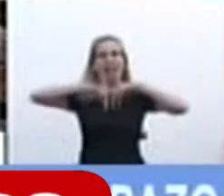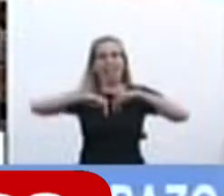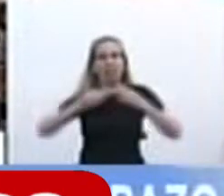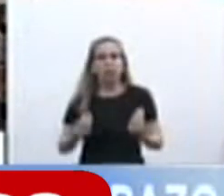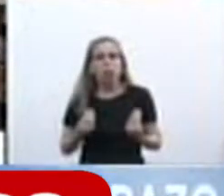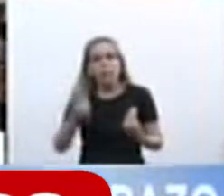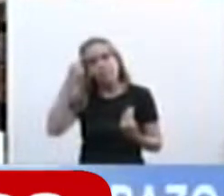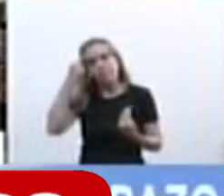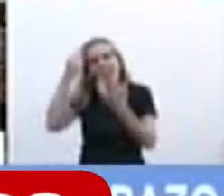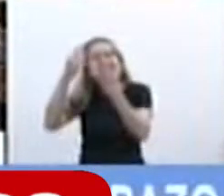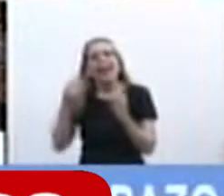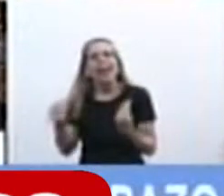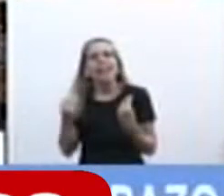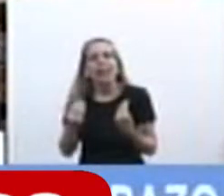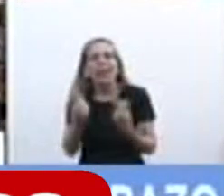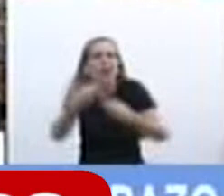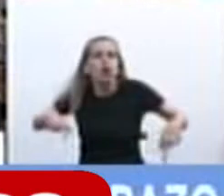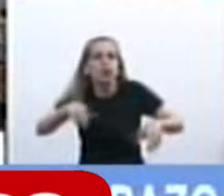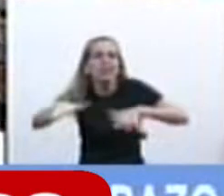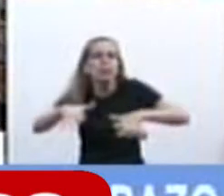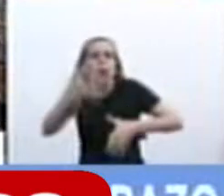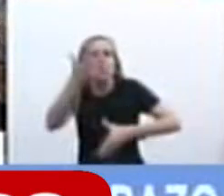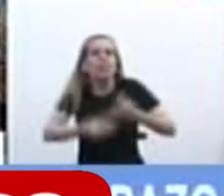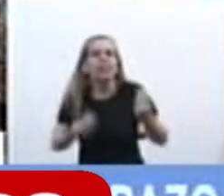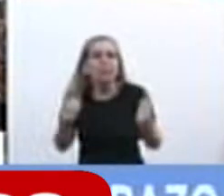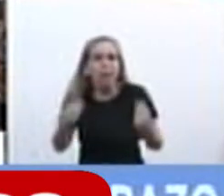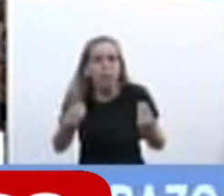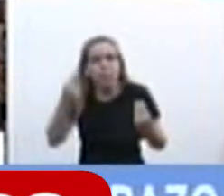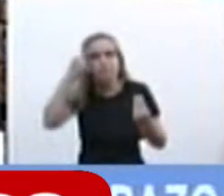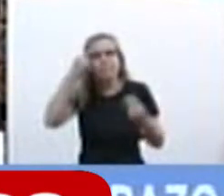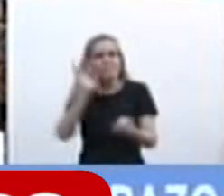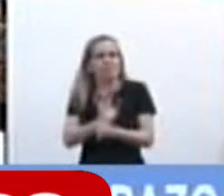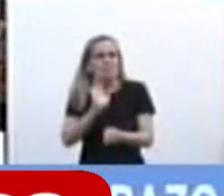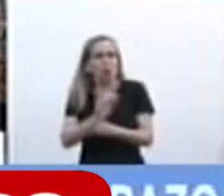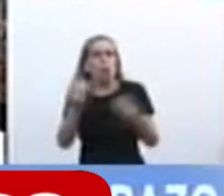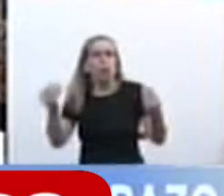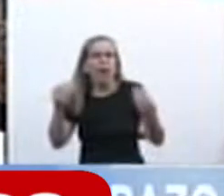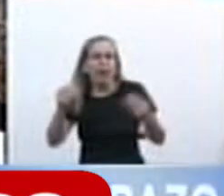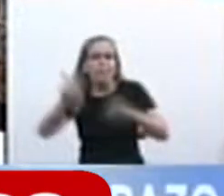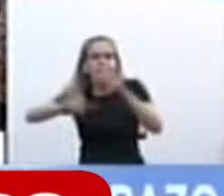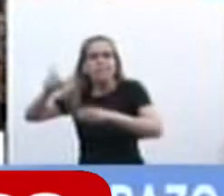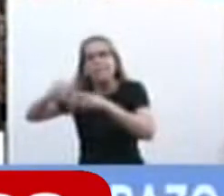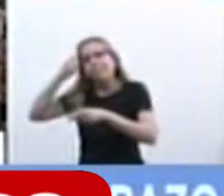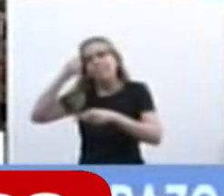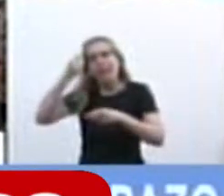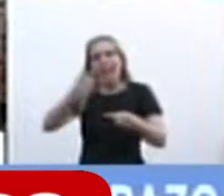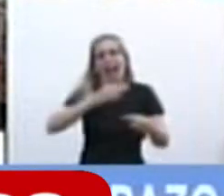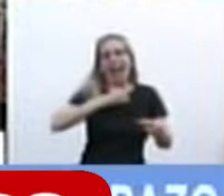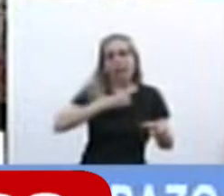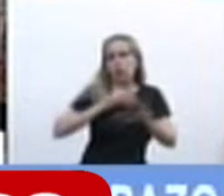preguntarnos qué estamos haciendo mal? Que el mundo se aleja cada vez más de nuestra fe y elige otras